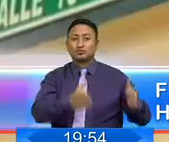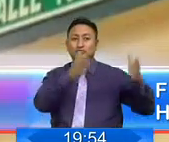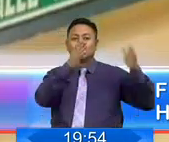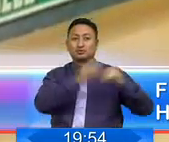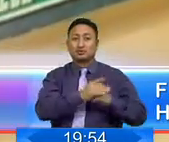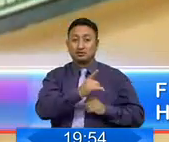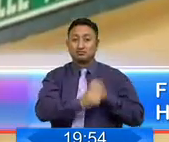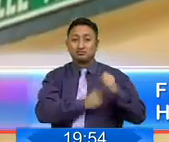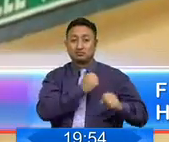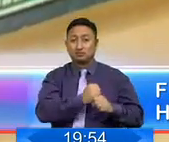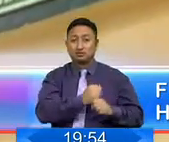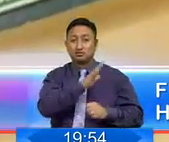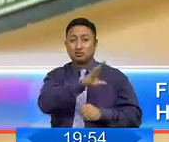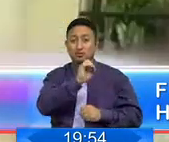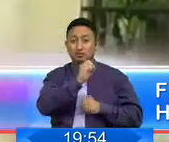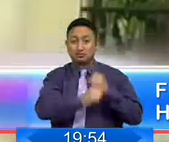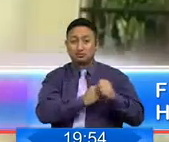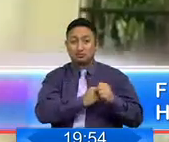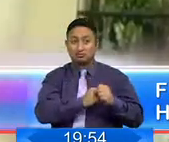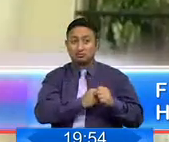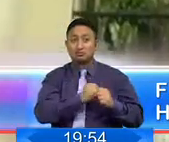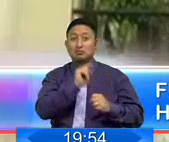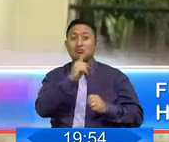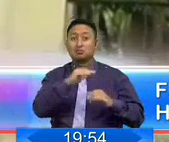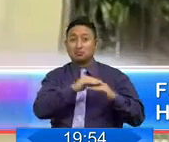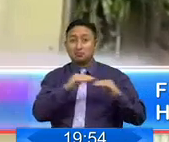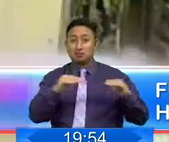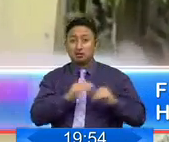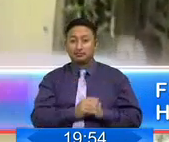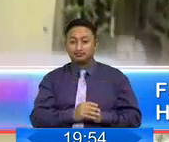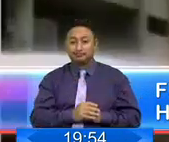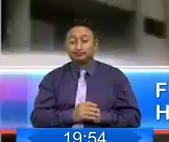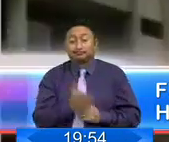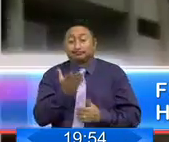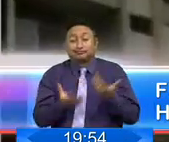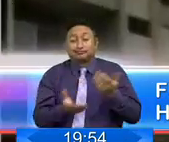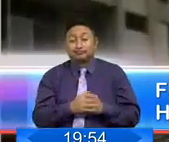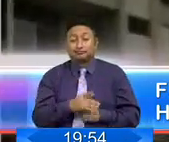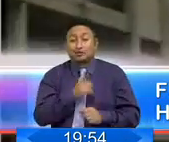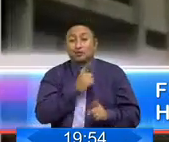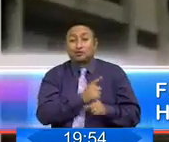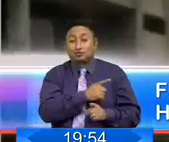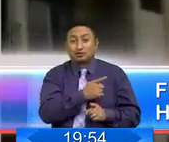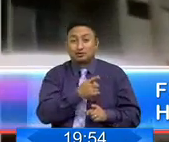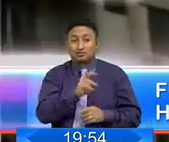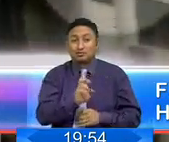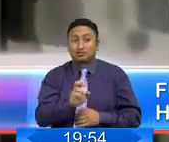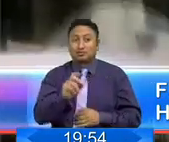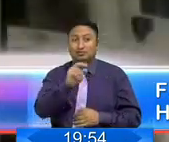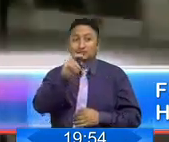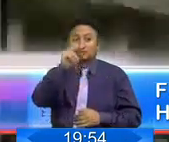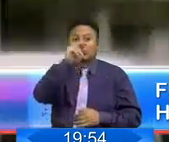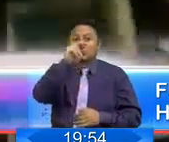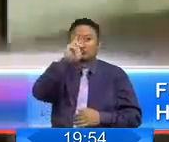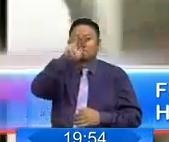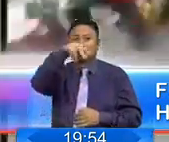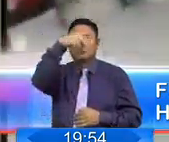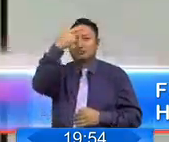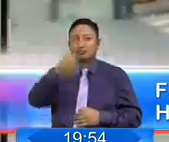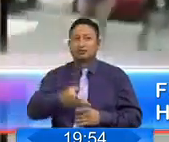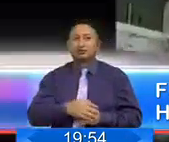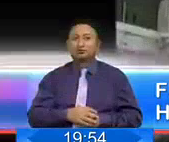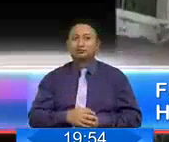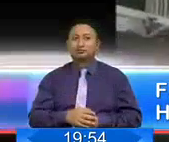los últimos 50 años, en el primer piso. Quizás por eso subió a la azotea y cercó cualquier intento